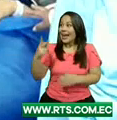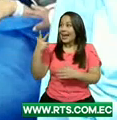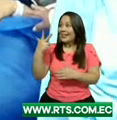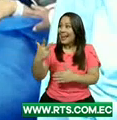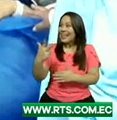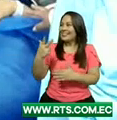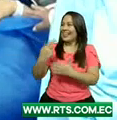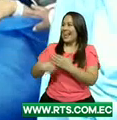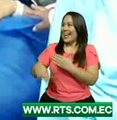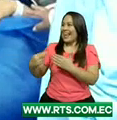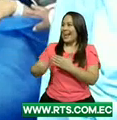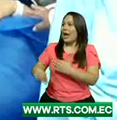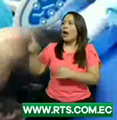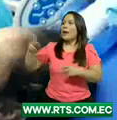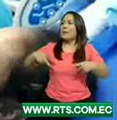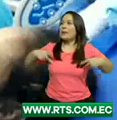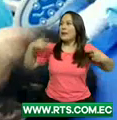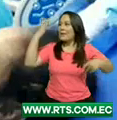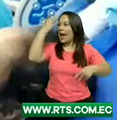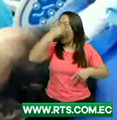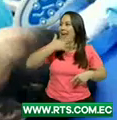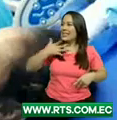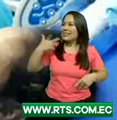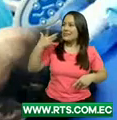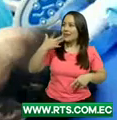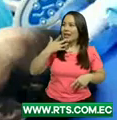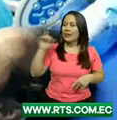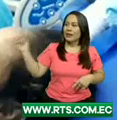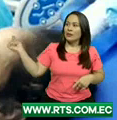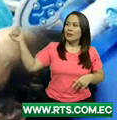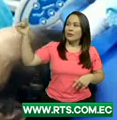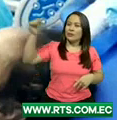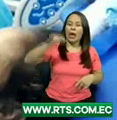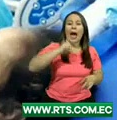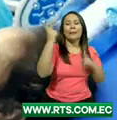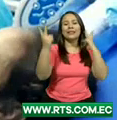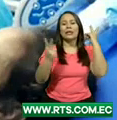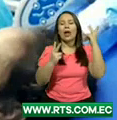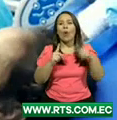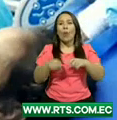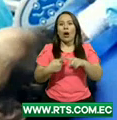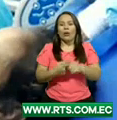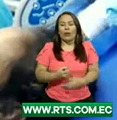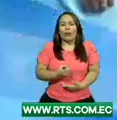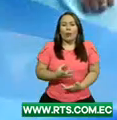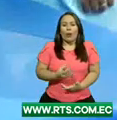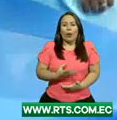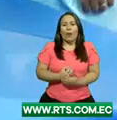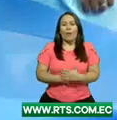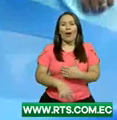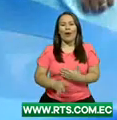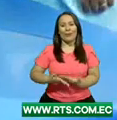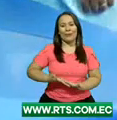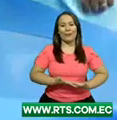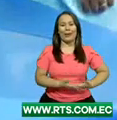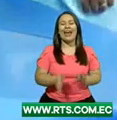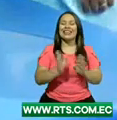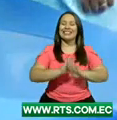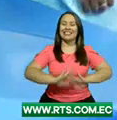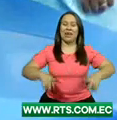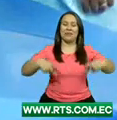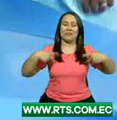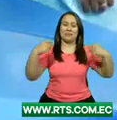hijo es oriunda de esmeraldas fue trasladada a una casa de salud donde ella y su bebé se recuperan del inusual parto